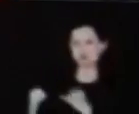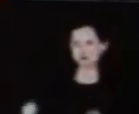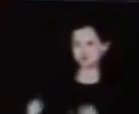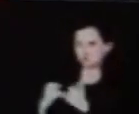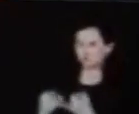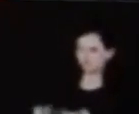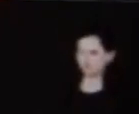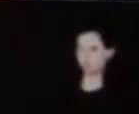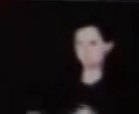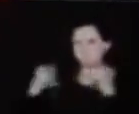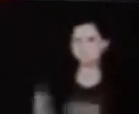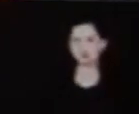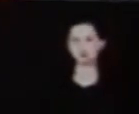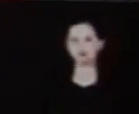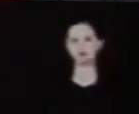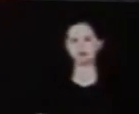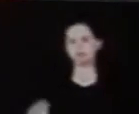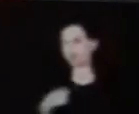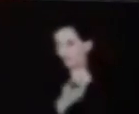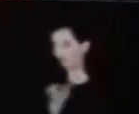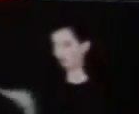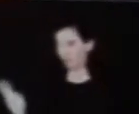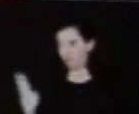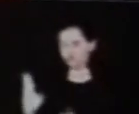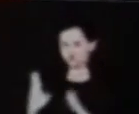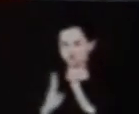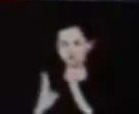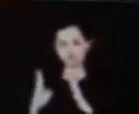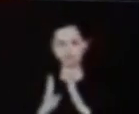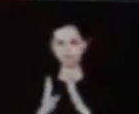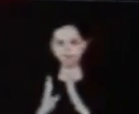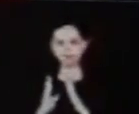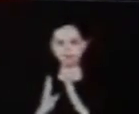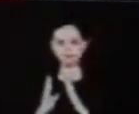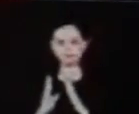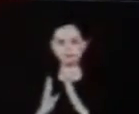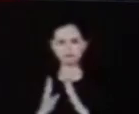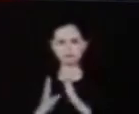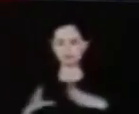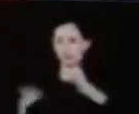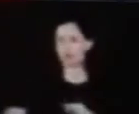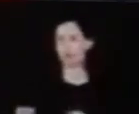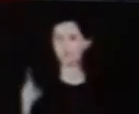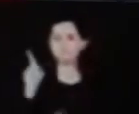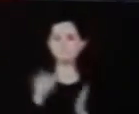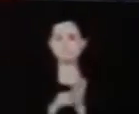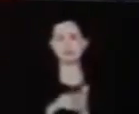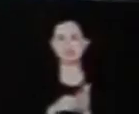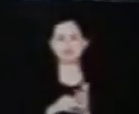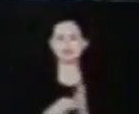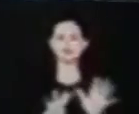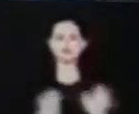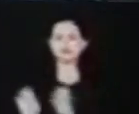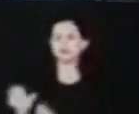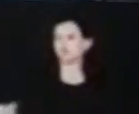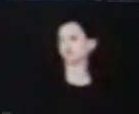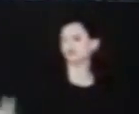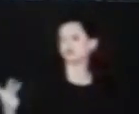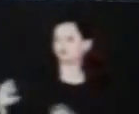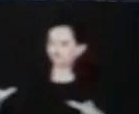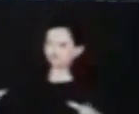instituciones de México. El ejército mexicano se constituyó en 1913 para